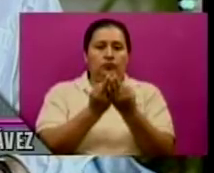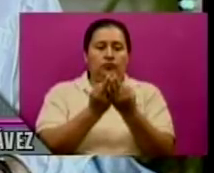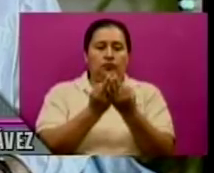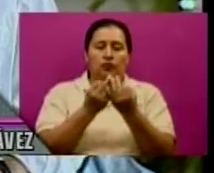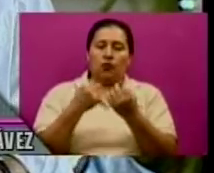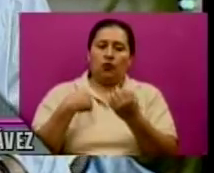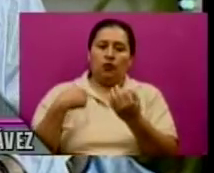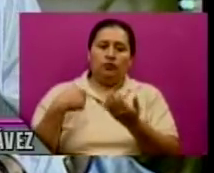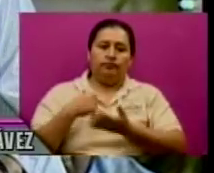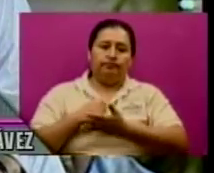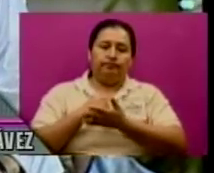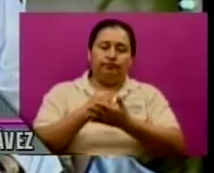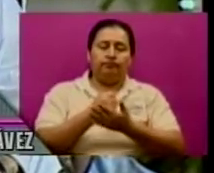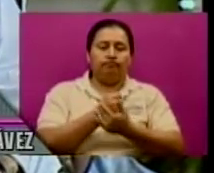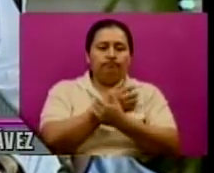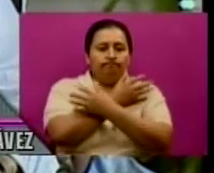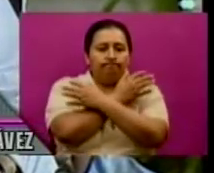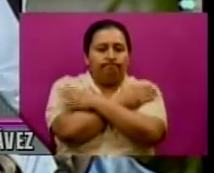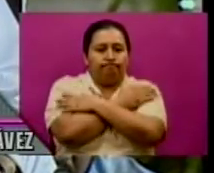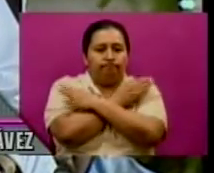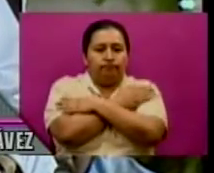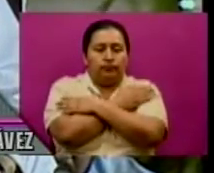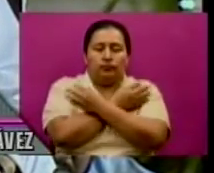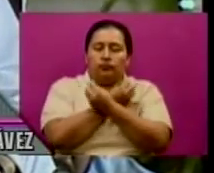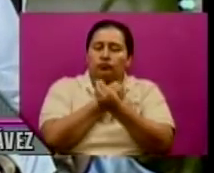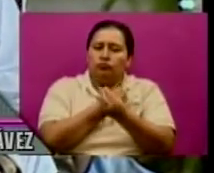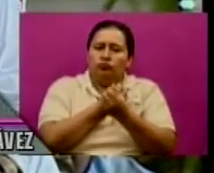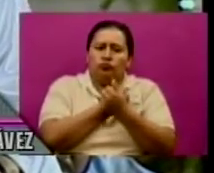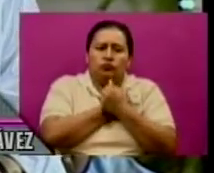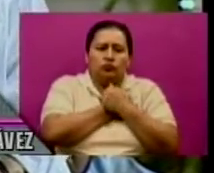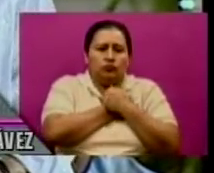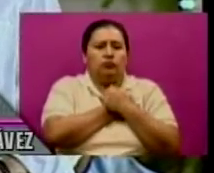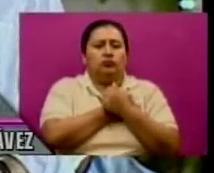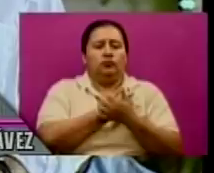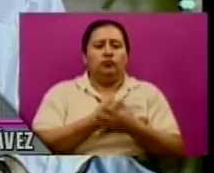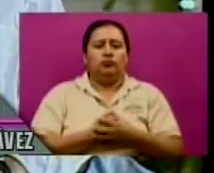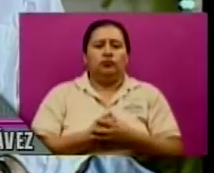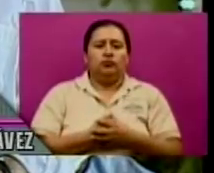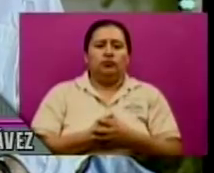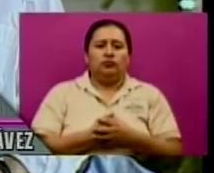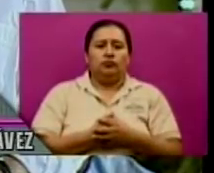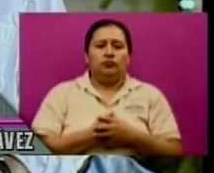nuestra solidaridad, nuestro abrazo, lleno de amor,